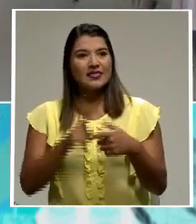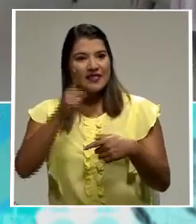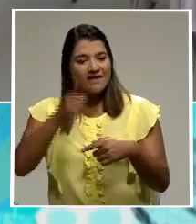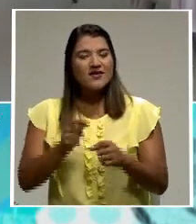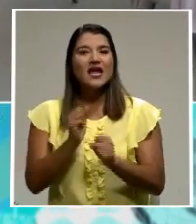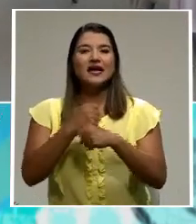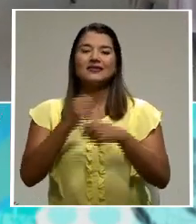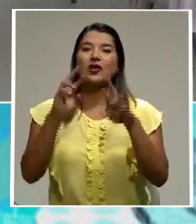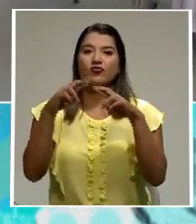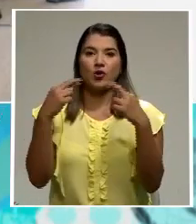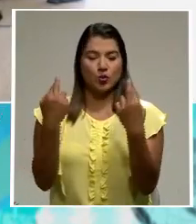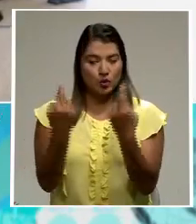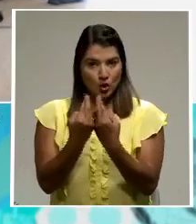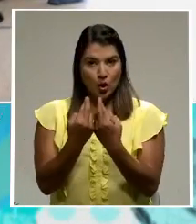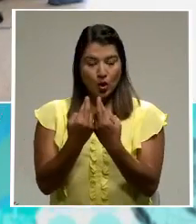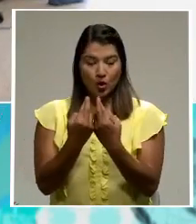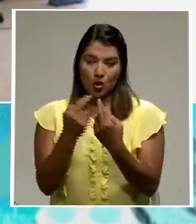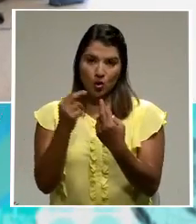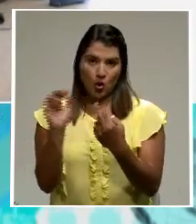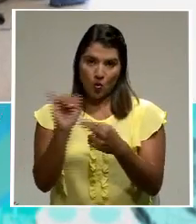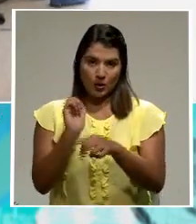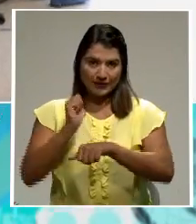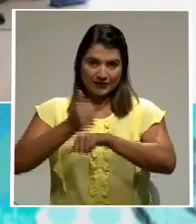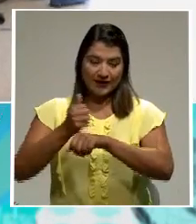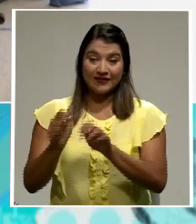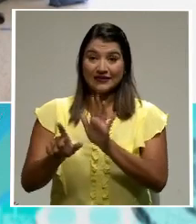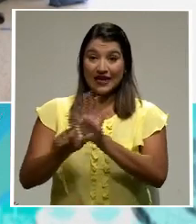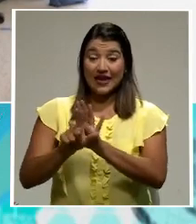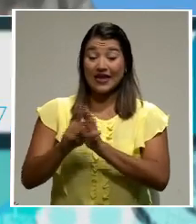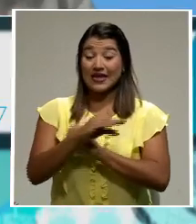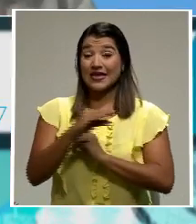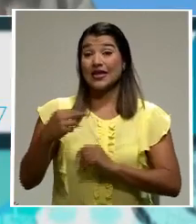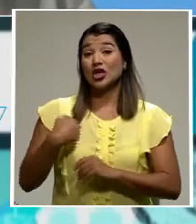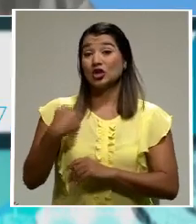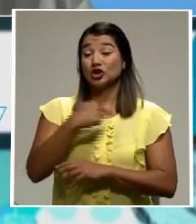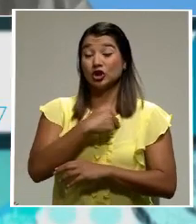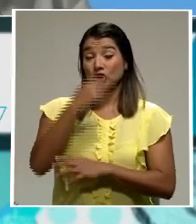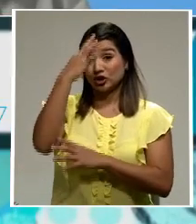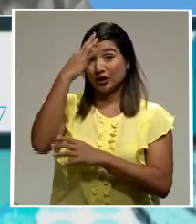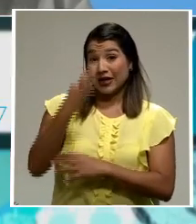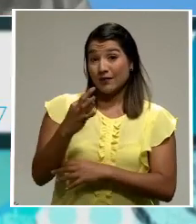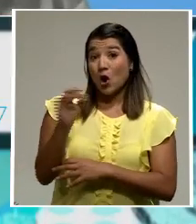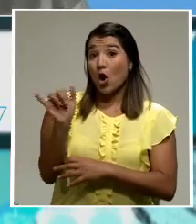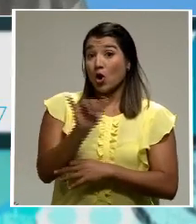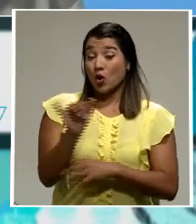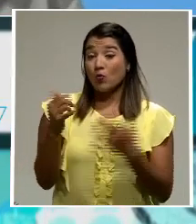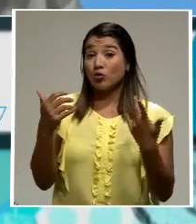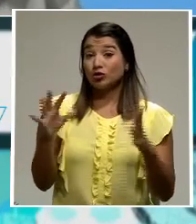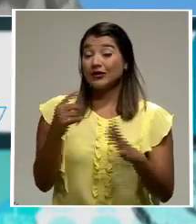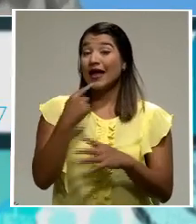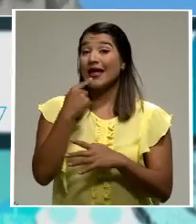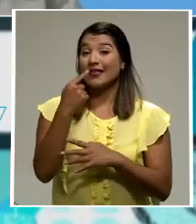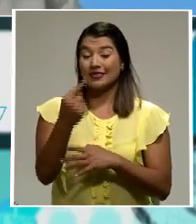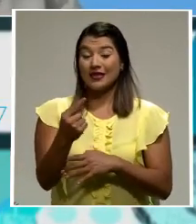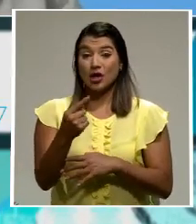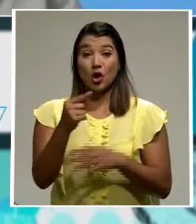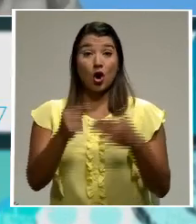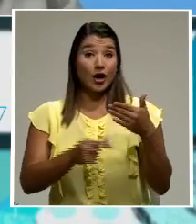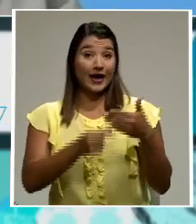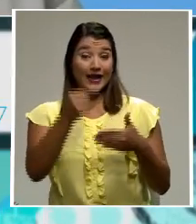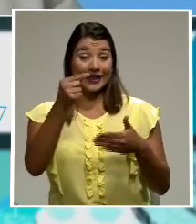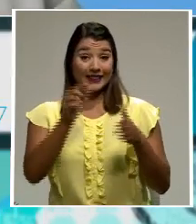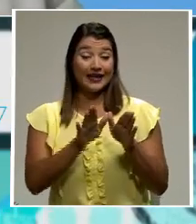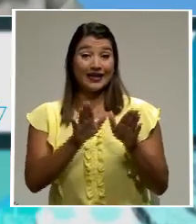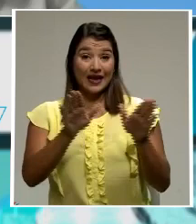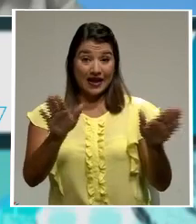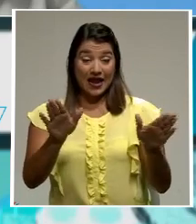que realizarse y creemos que como ha dicho el señor gerente